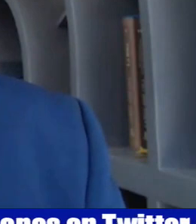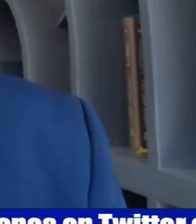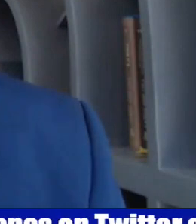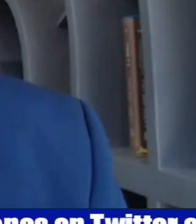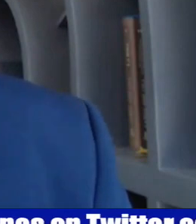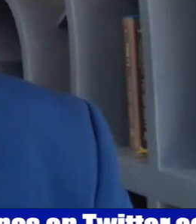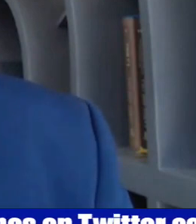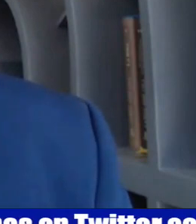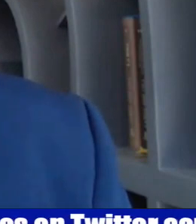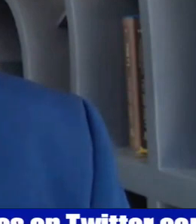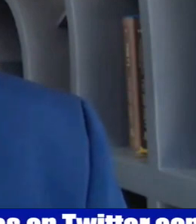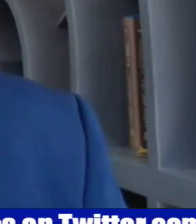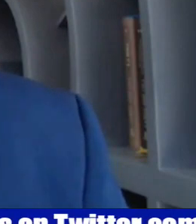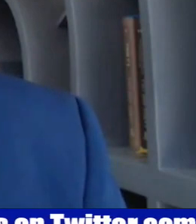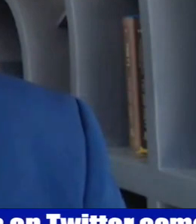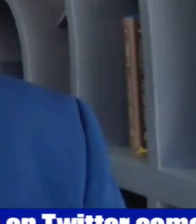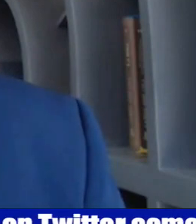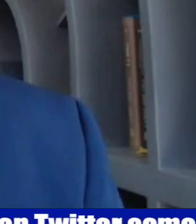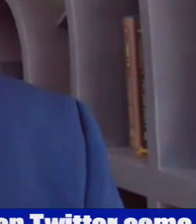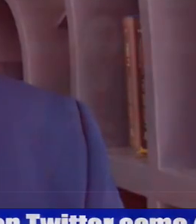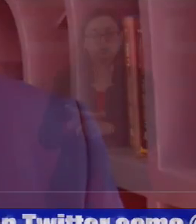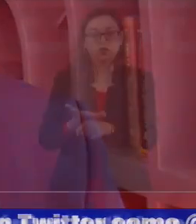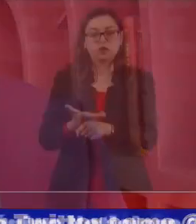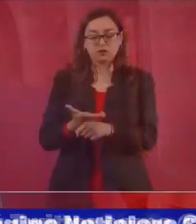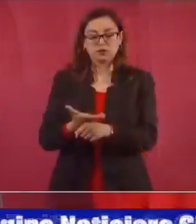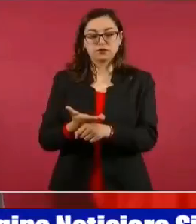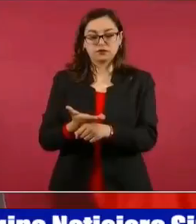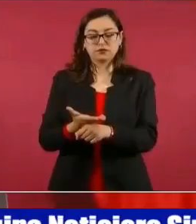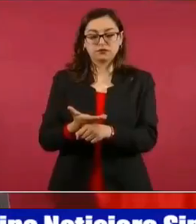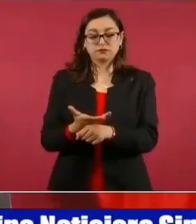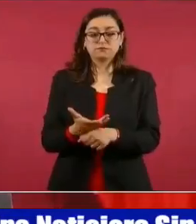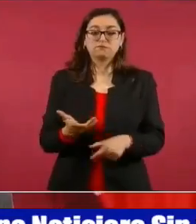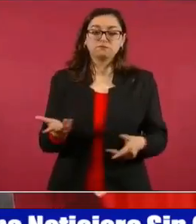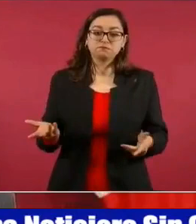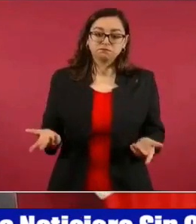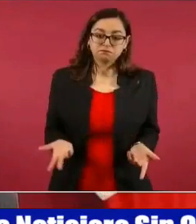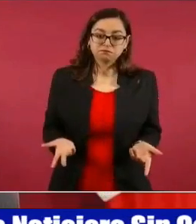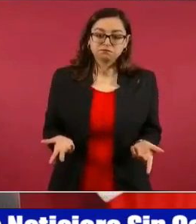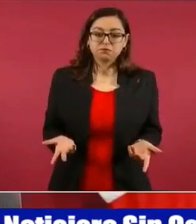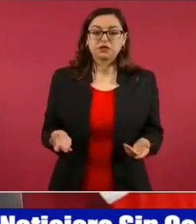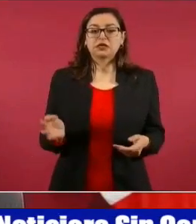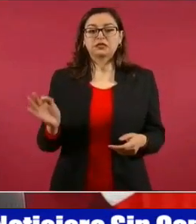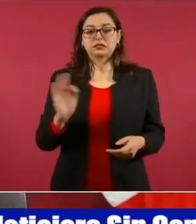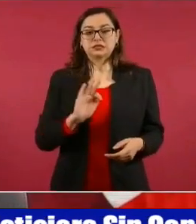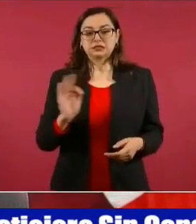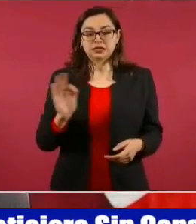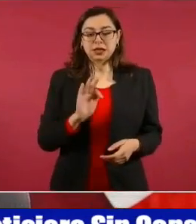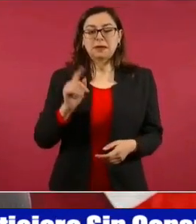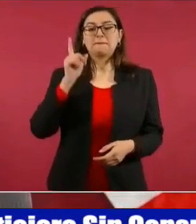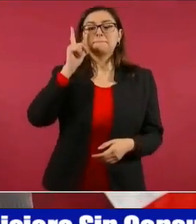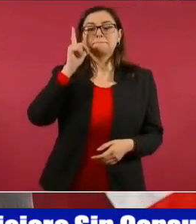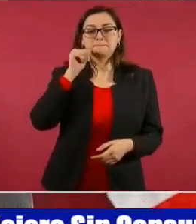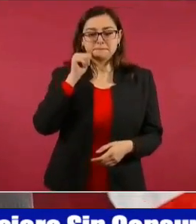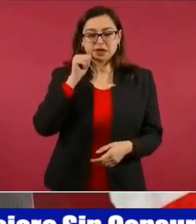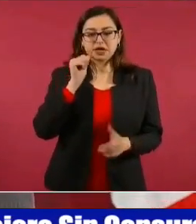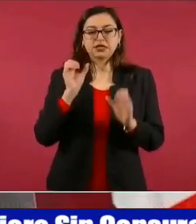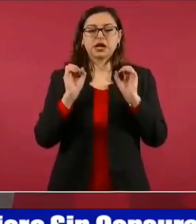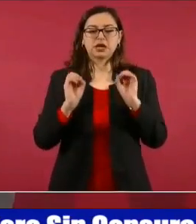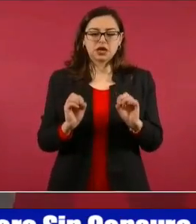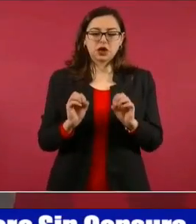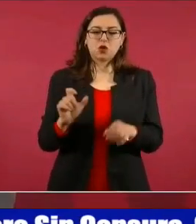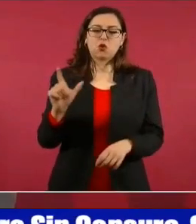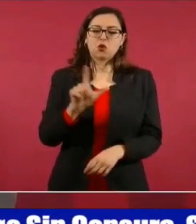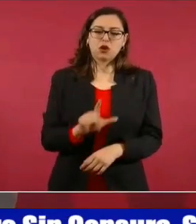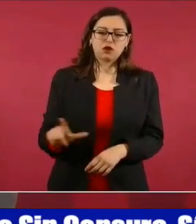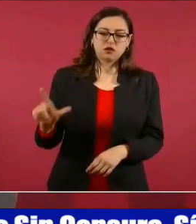Obrador pueda dar respuesta contundente, clara, nítida sobre estos hechos, a diferencia de lo que nos